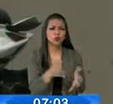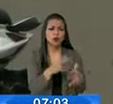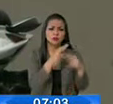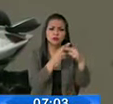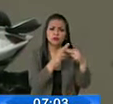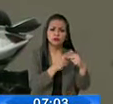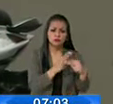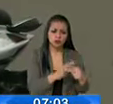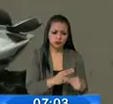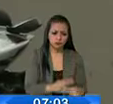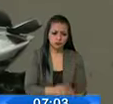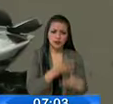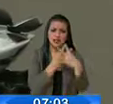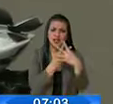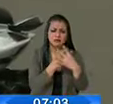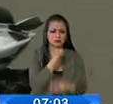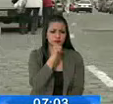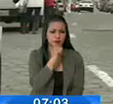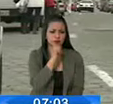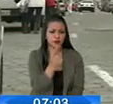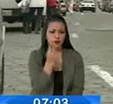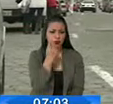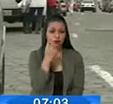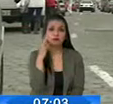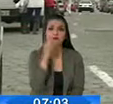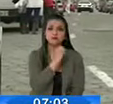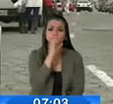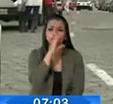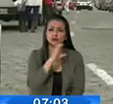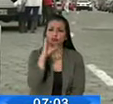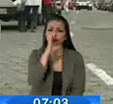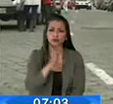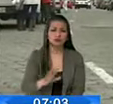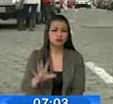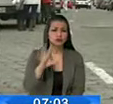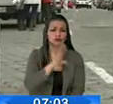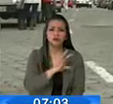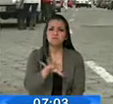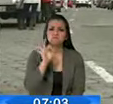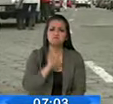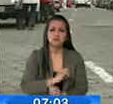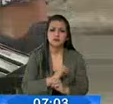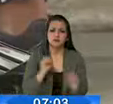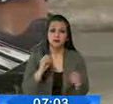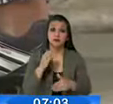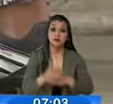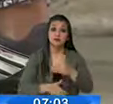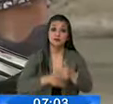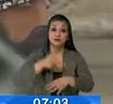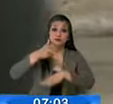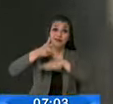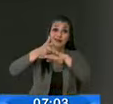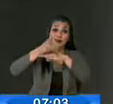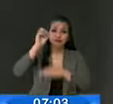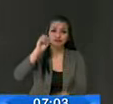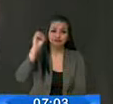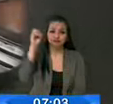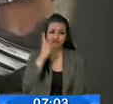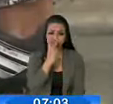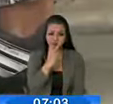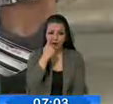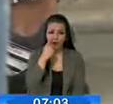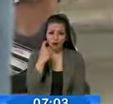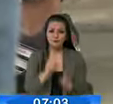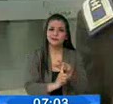en el pabellón Los Ceibos. Faltaba uno. Lo buscaron por todo el CDP, pero nunca apareció hasta que una cámara de seguridad habría registrado la